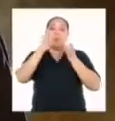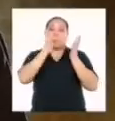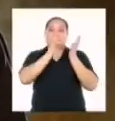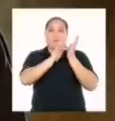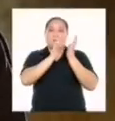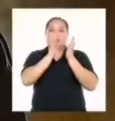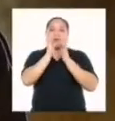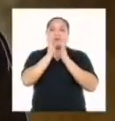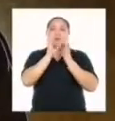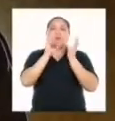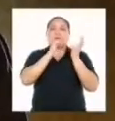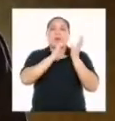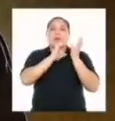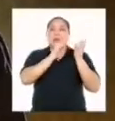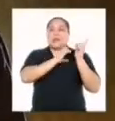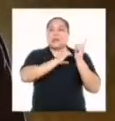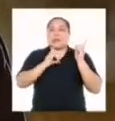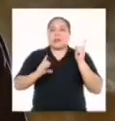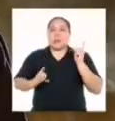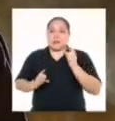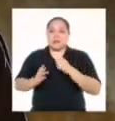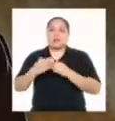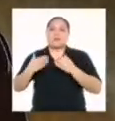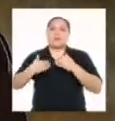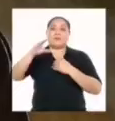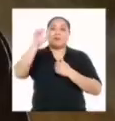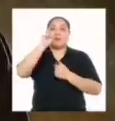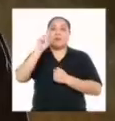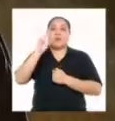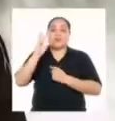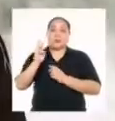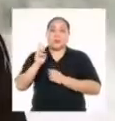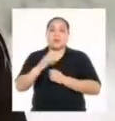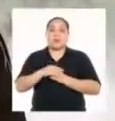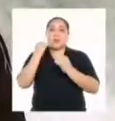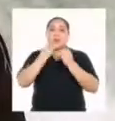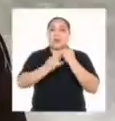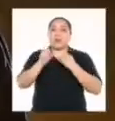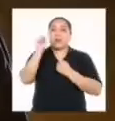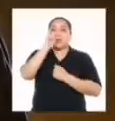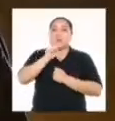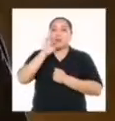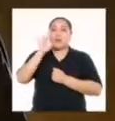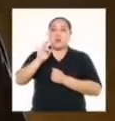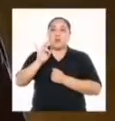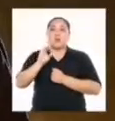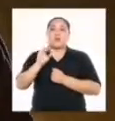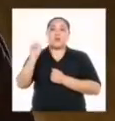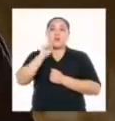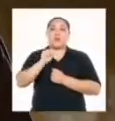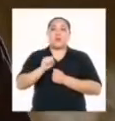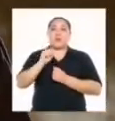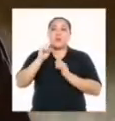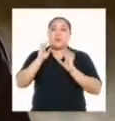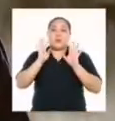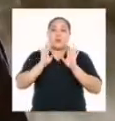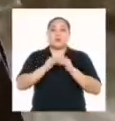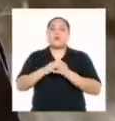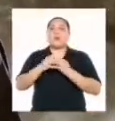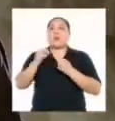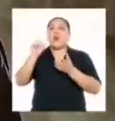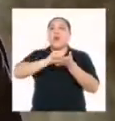VI. Desde finales del siglo VIII hasta principios del XII fue un arte reservado para la